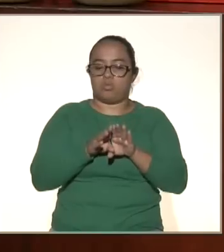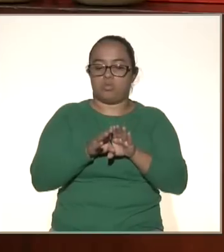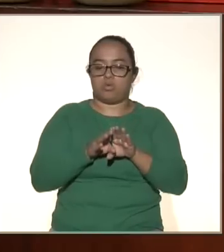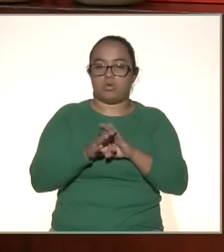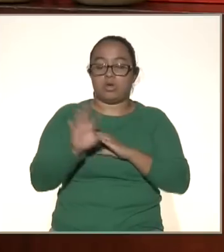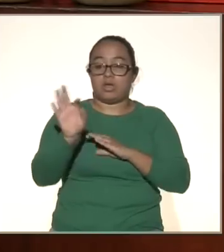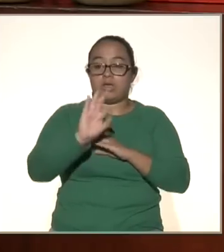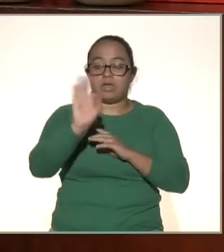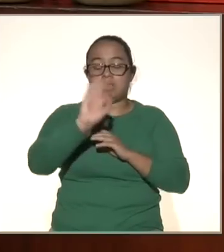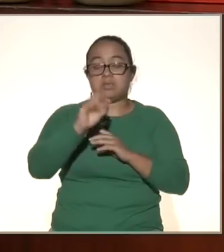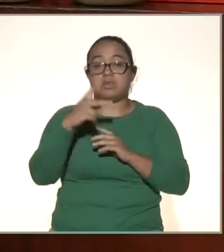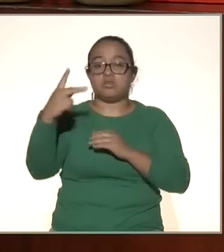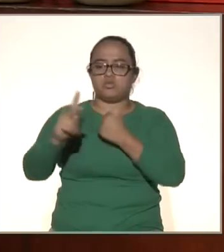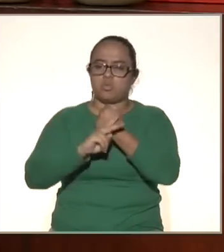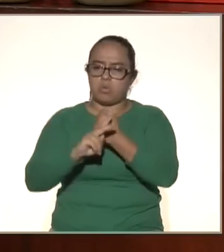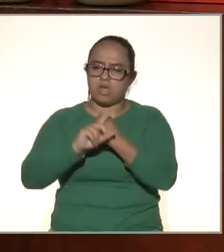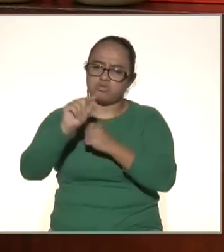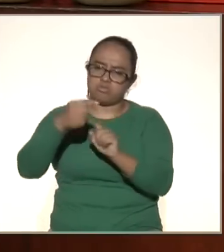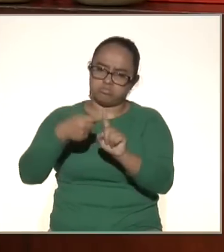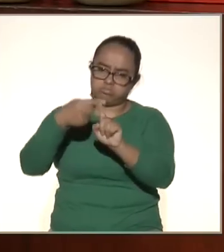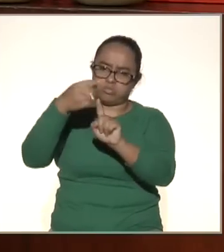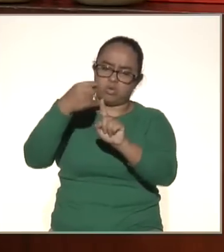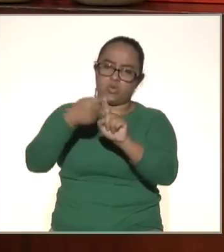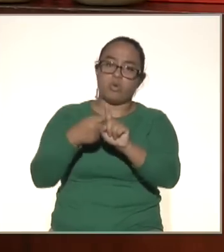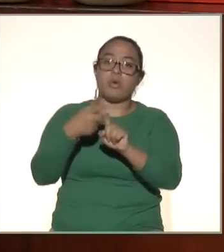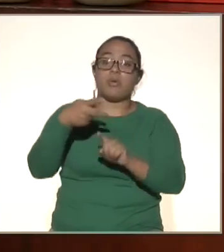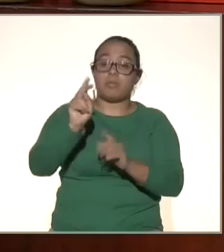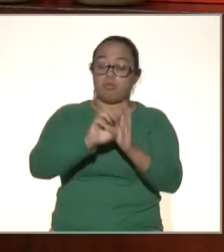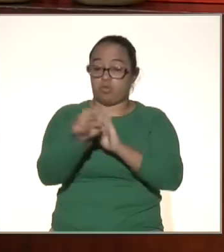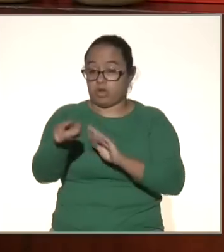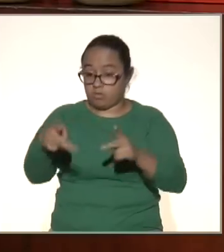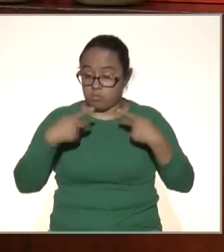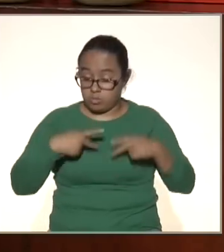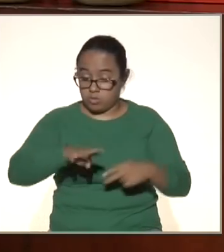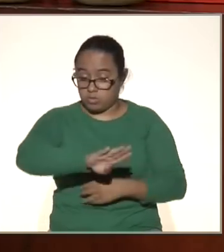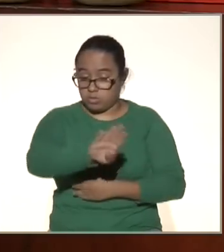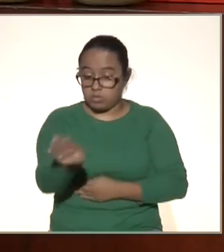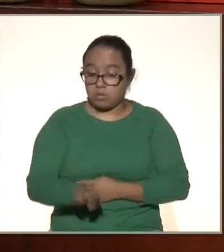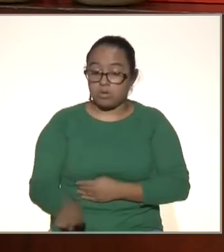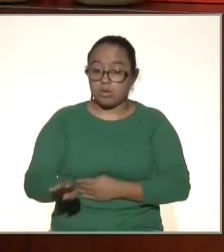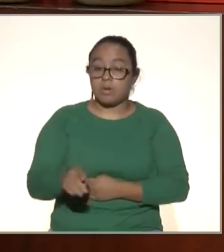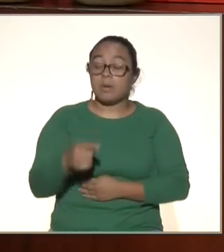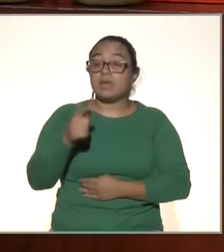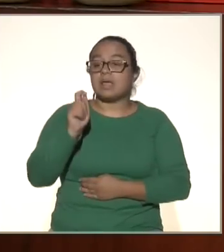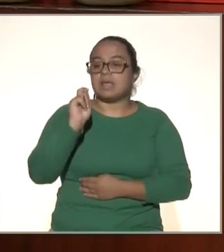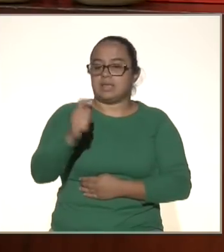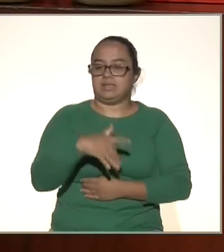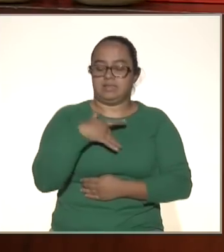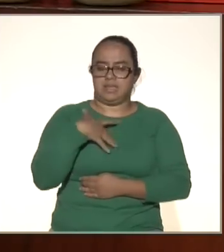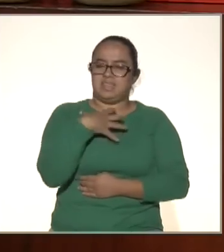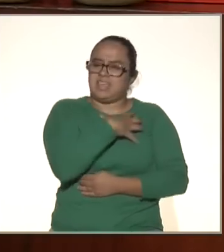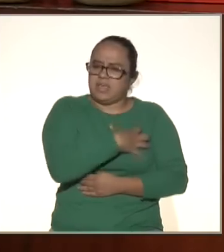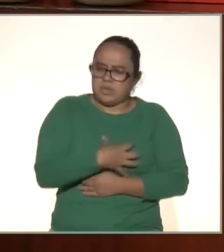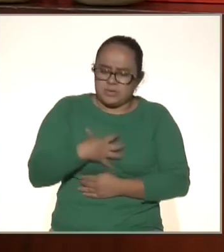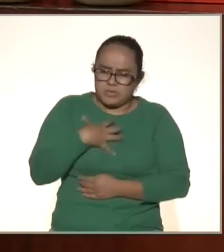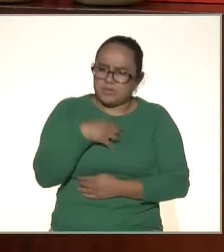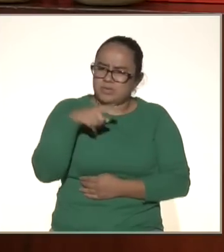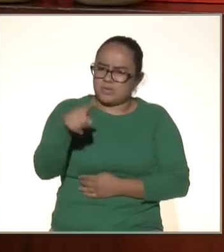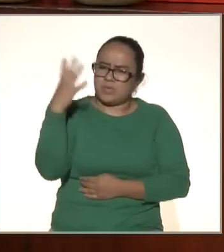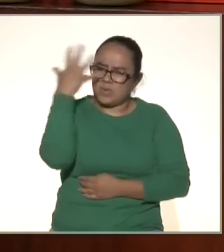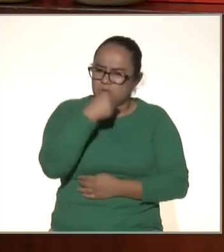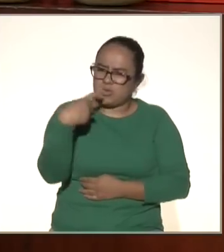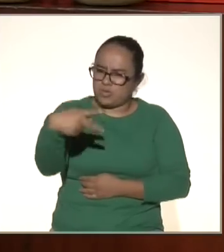estar medio lleno, medio vacío, y el hecho de que el hombre se haya ido puede ser para festejar lo maravillosa que fue su